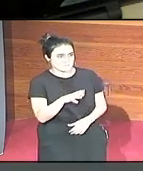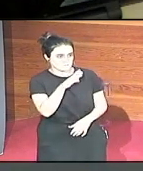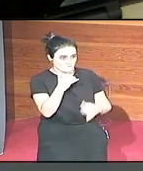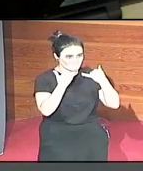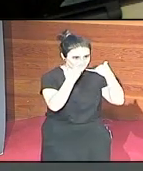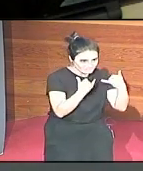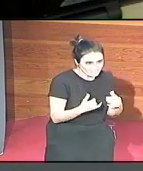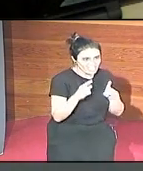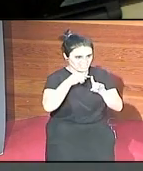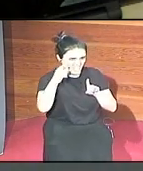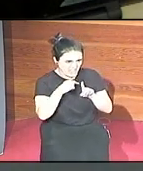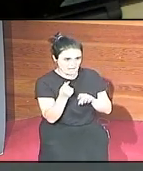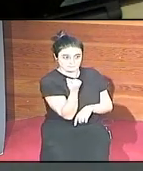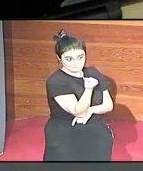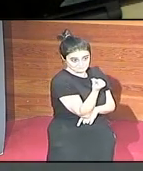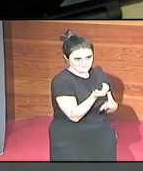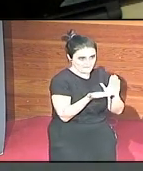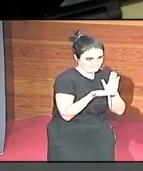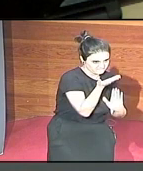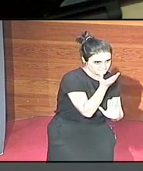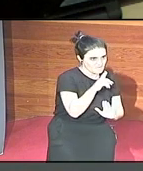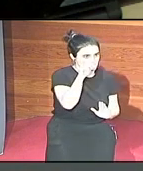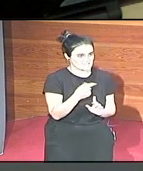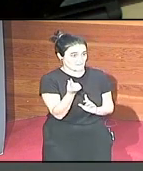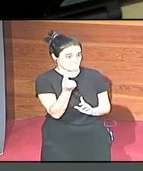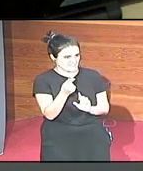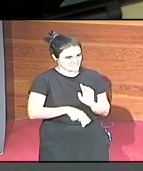de los cereales, así como por la inflación creciente.